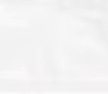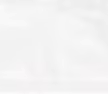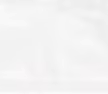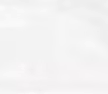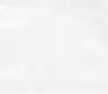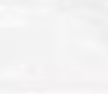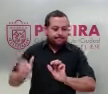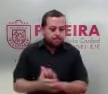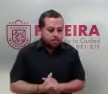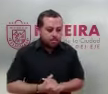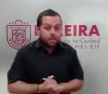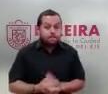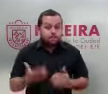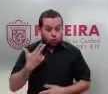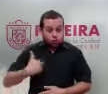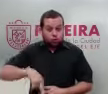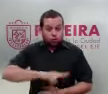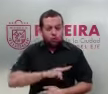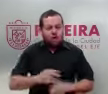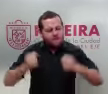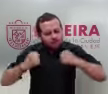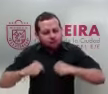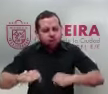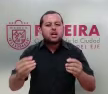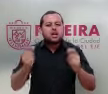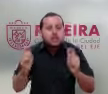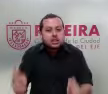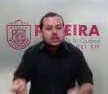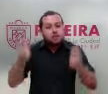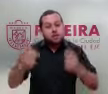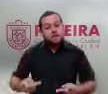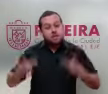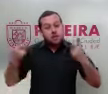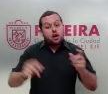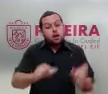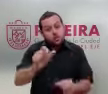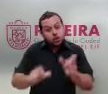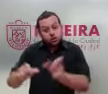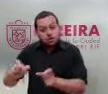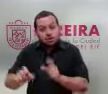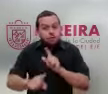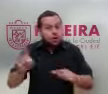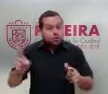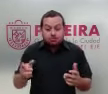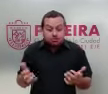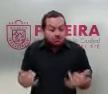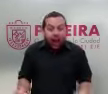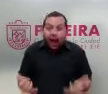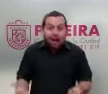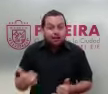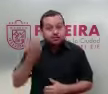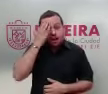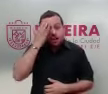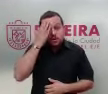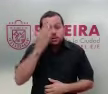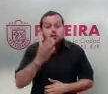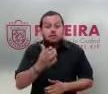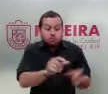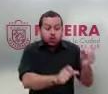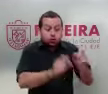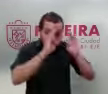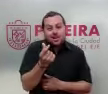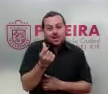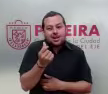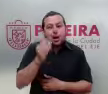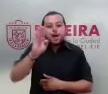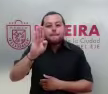Estamos haciendo todo lo posible para salvar la vida de las personas, pero llegó la hora de salvar la vida de las empresas y el bolsillo de